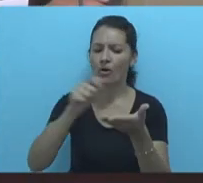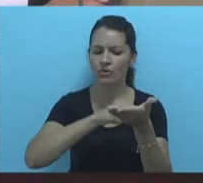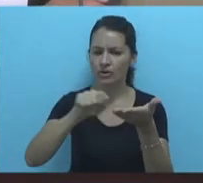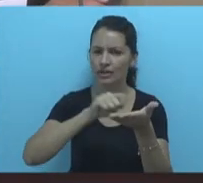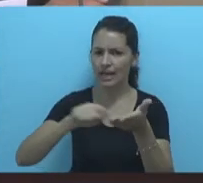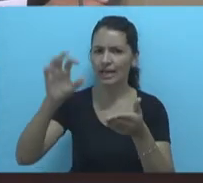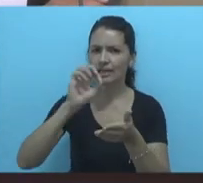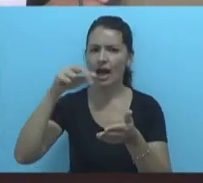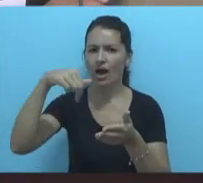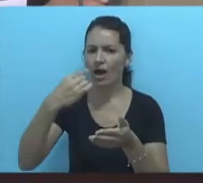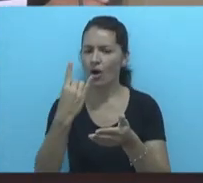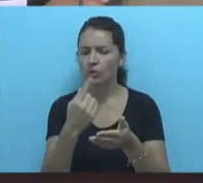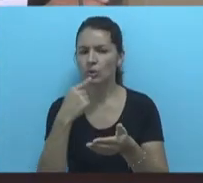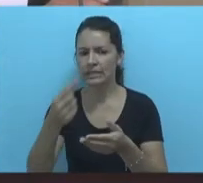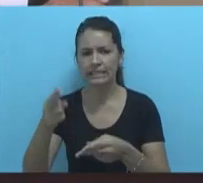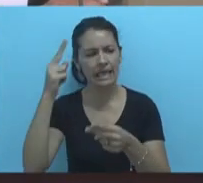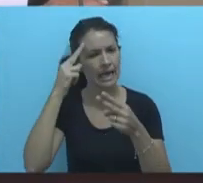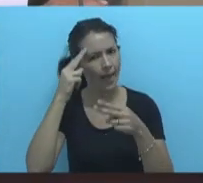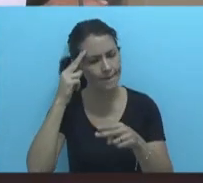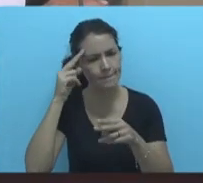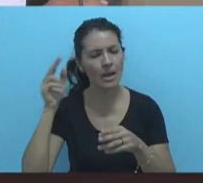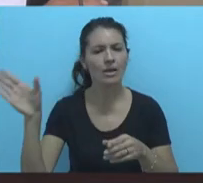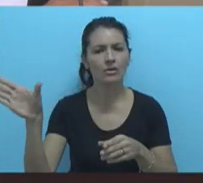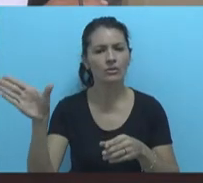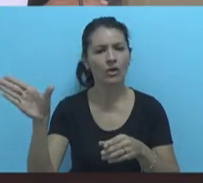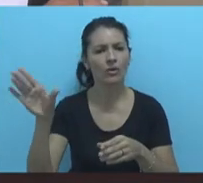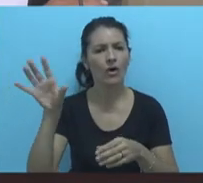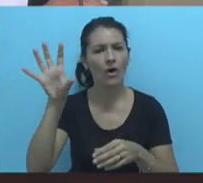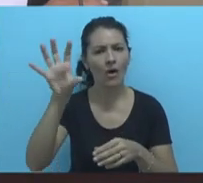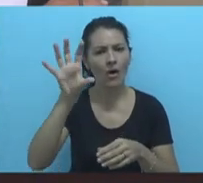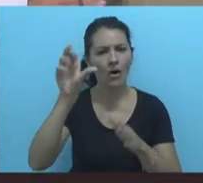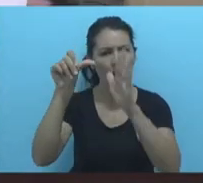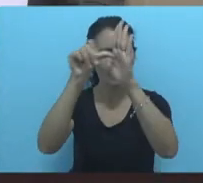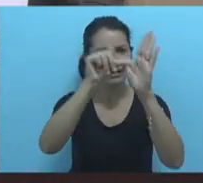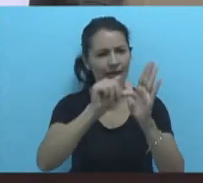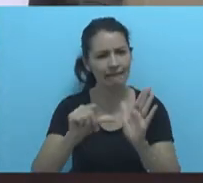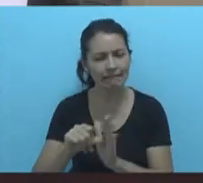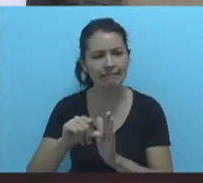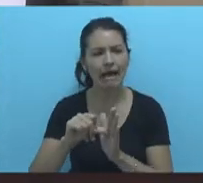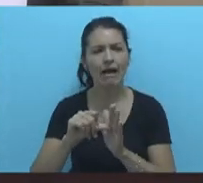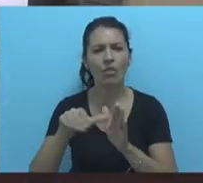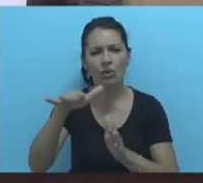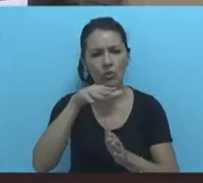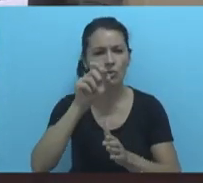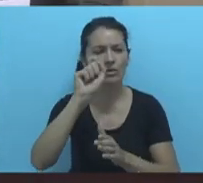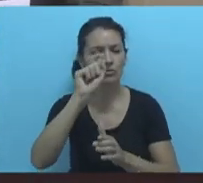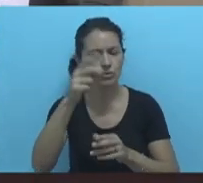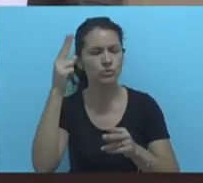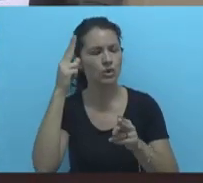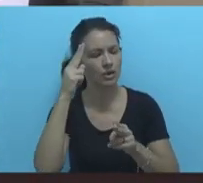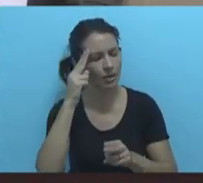el respeto al derecho internacional, a la plena soberanía de los Estados y su integridad territorial, a la solución pacífica de las controversias